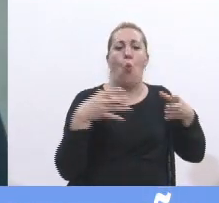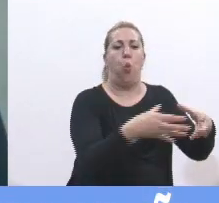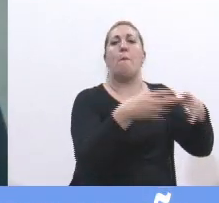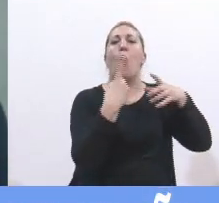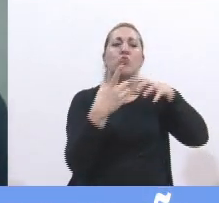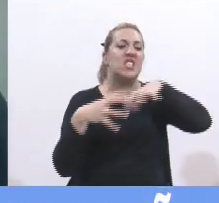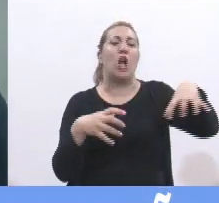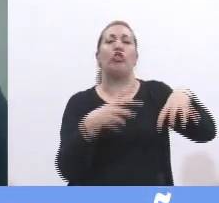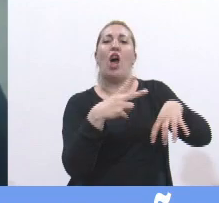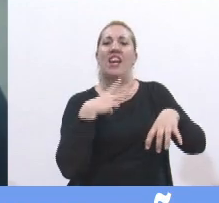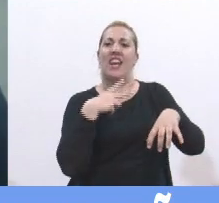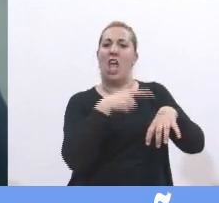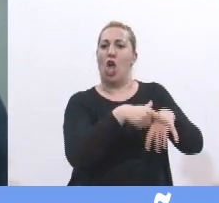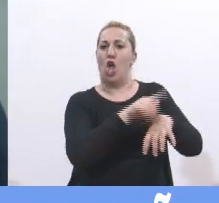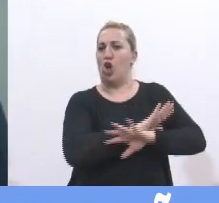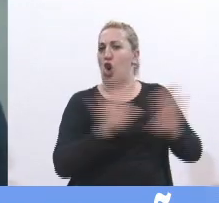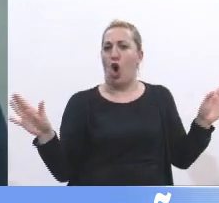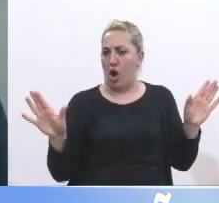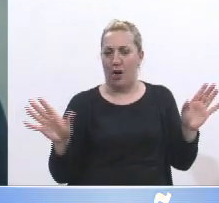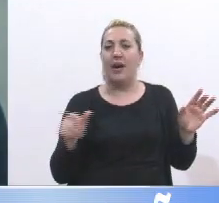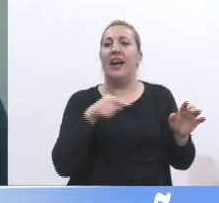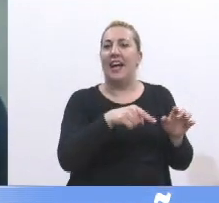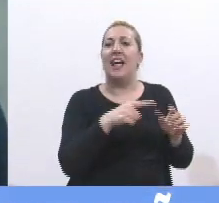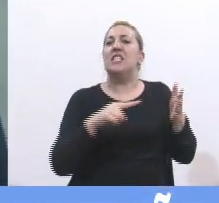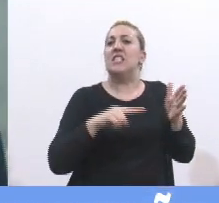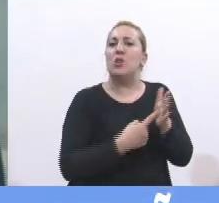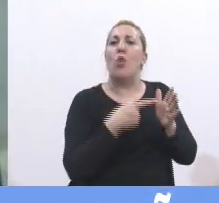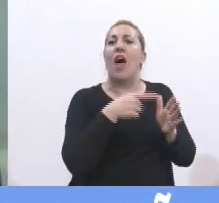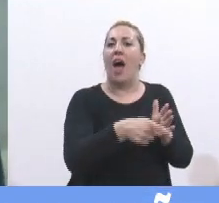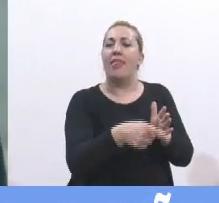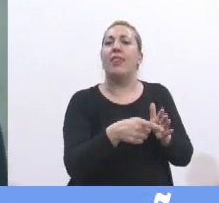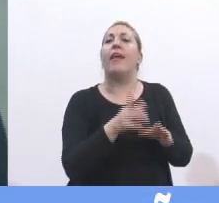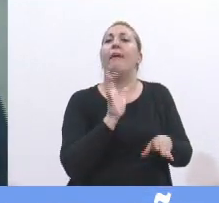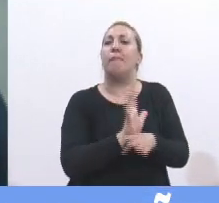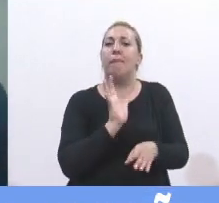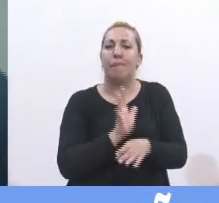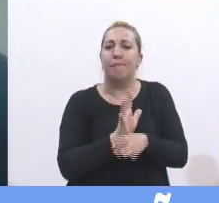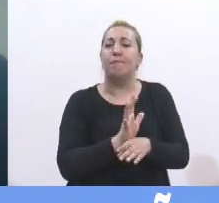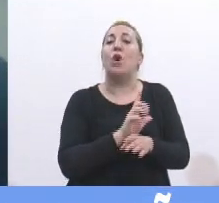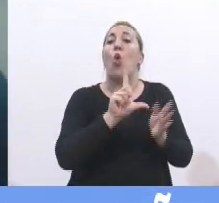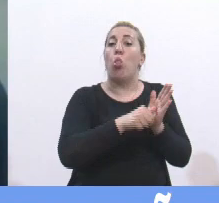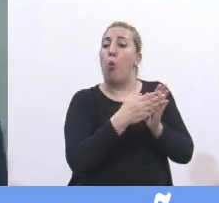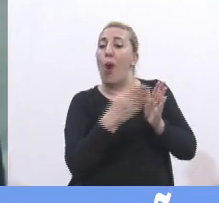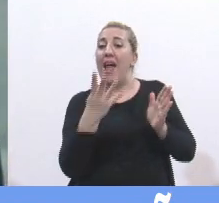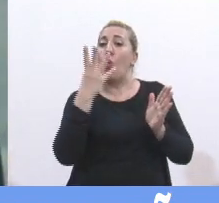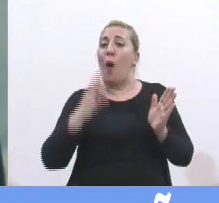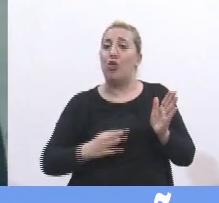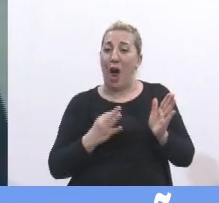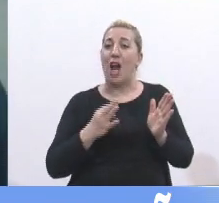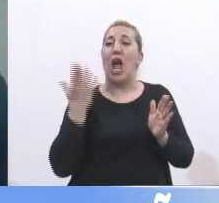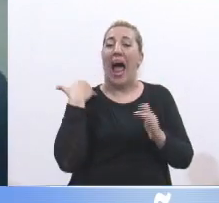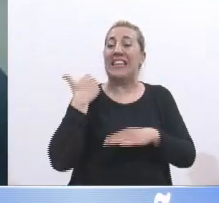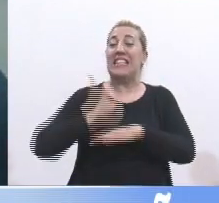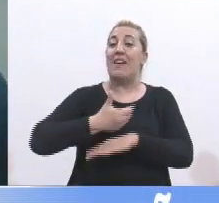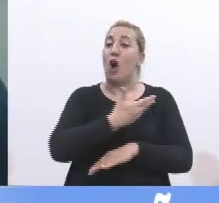país y a la ciudad de Buenos Aires, esa ciudad que se arrogó en los 4 años del gobierno de Macri